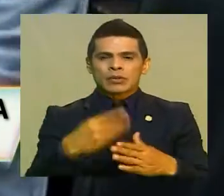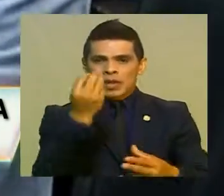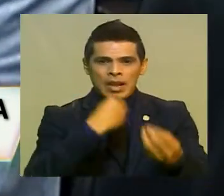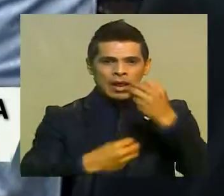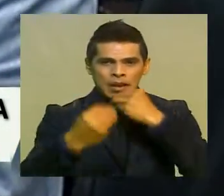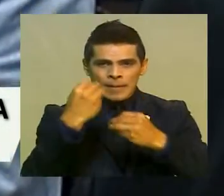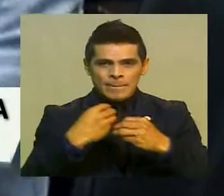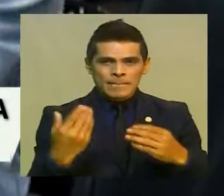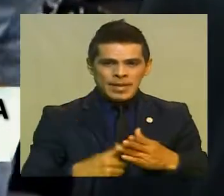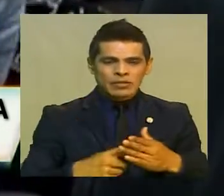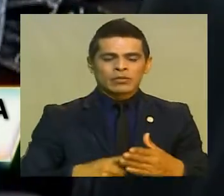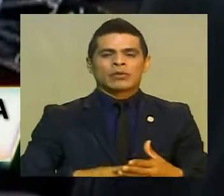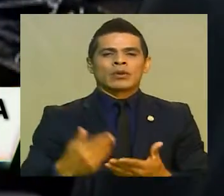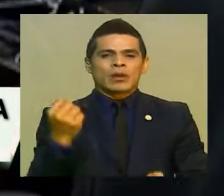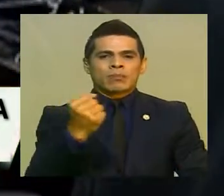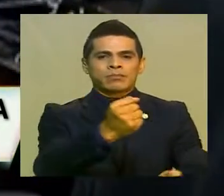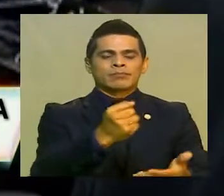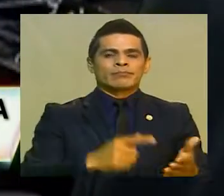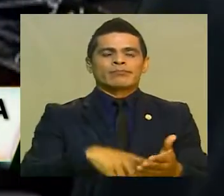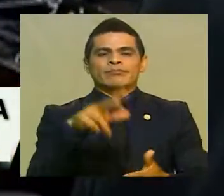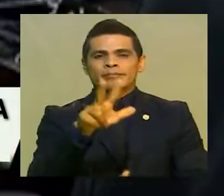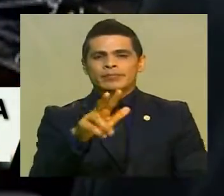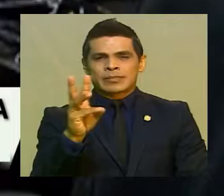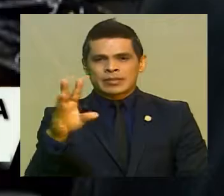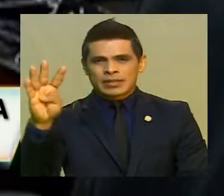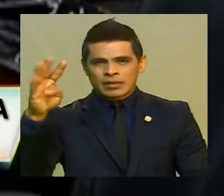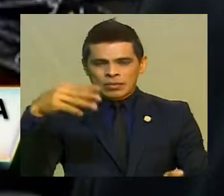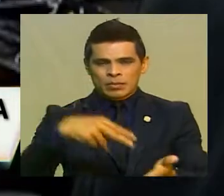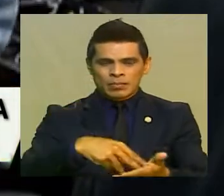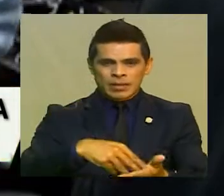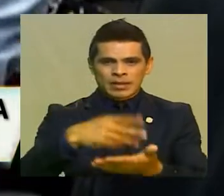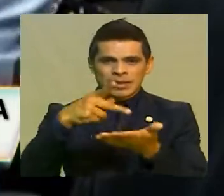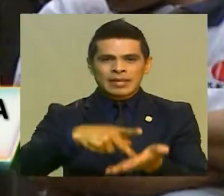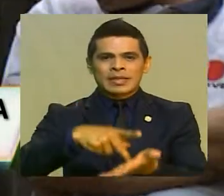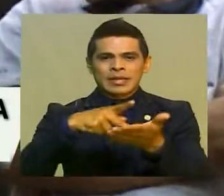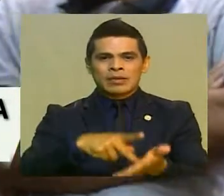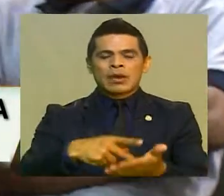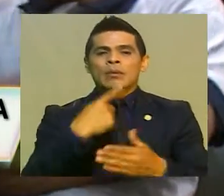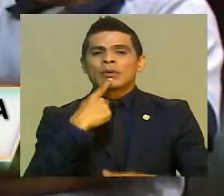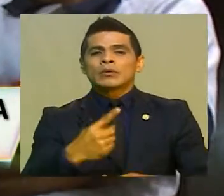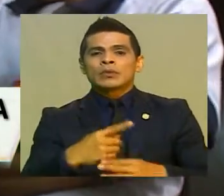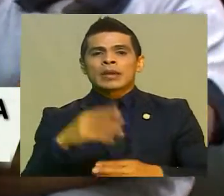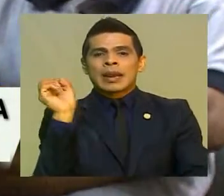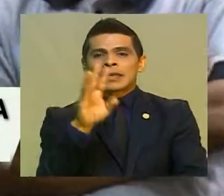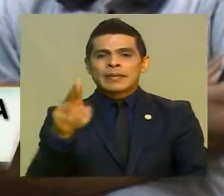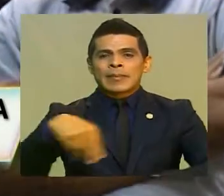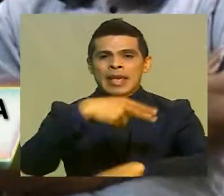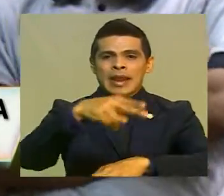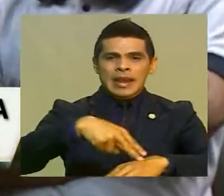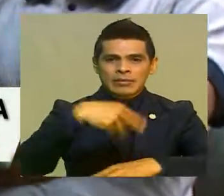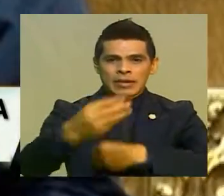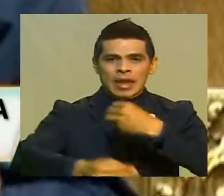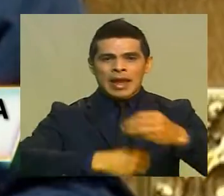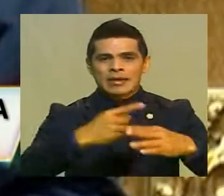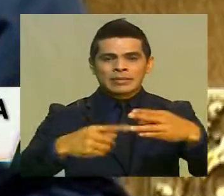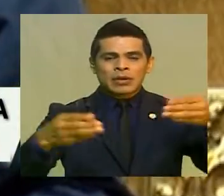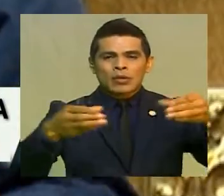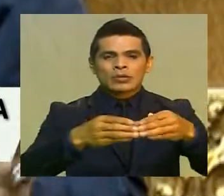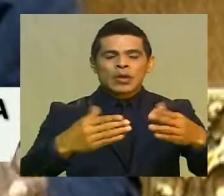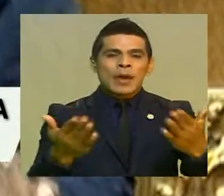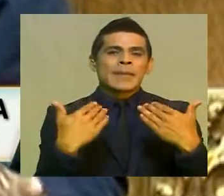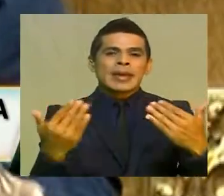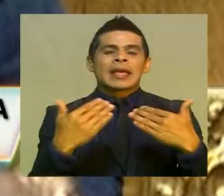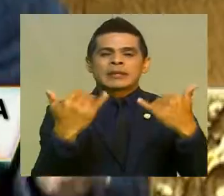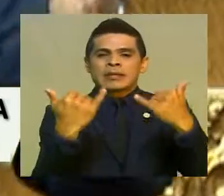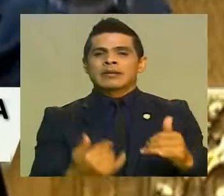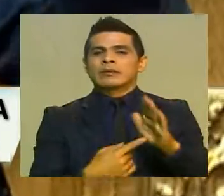tras distribuir 364 mil toneladas por ello el poder legislativo instó a conformar el consejo de emergencia